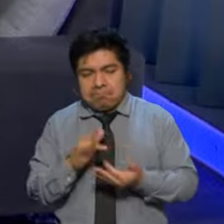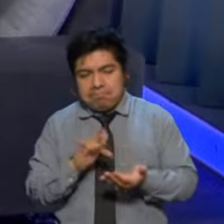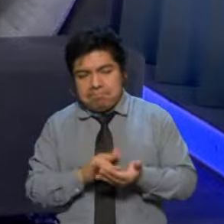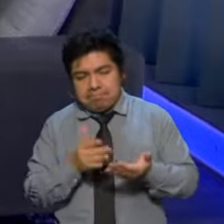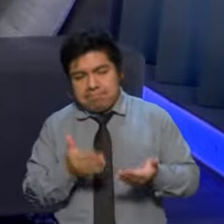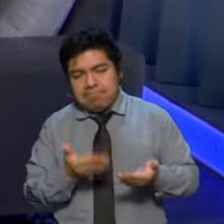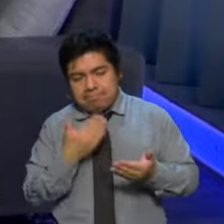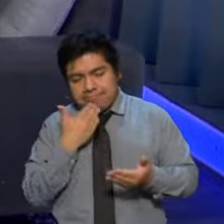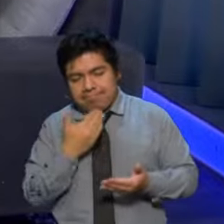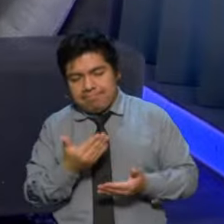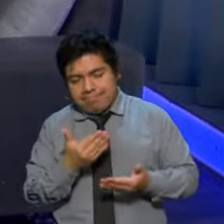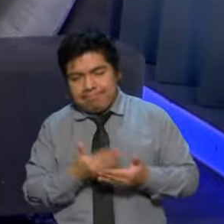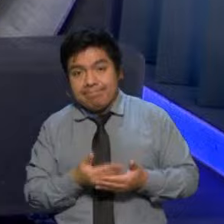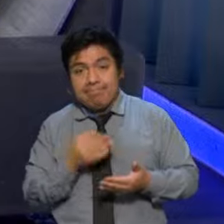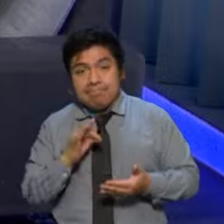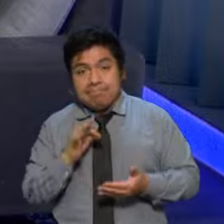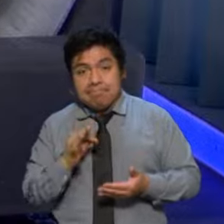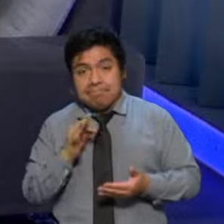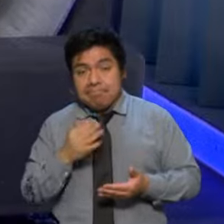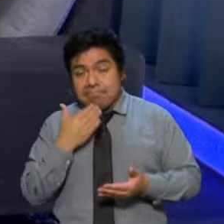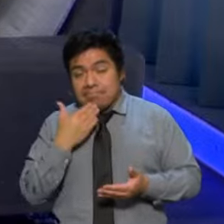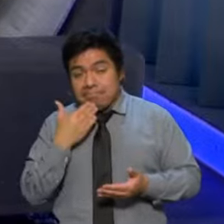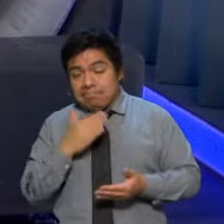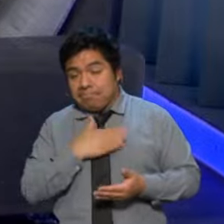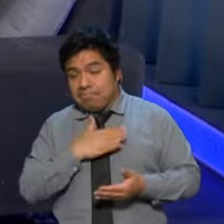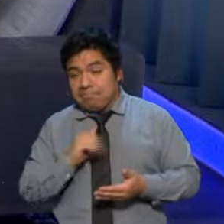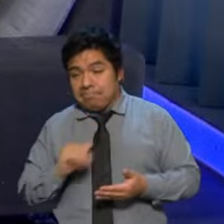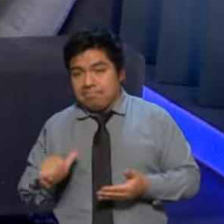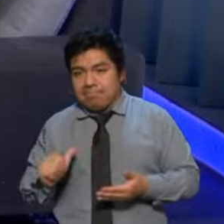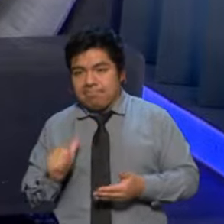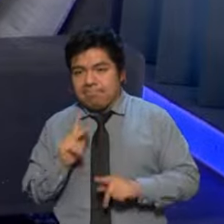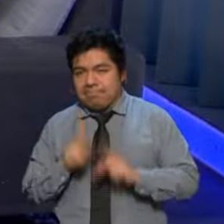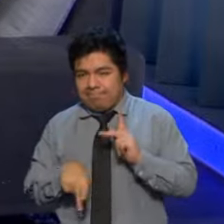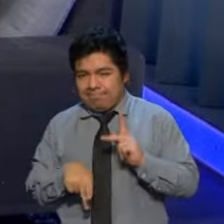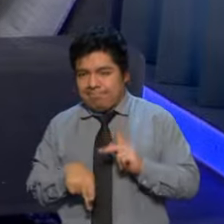felicidades. Qué buena onda que hicieron esta versión. Muchas gracias. ¡No le cambie! ¡Regresa!